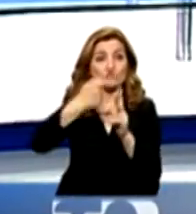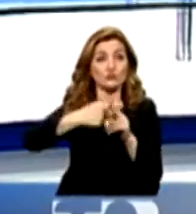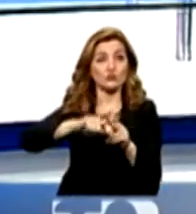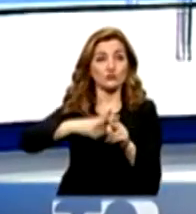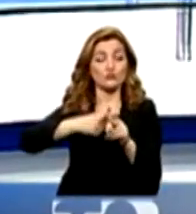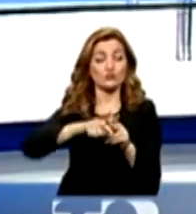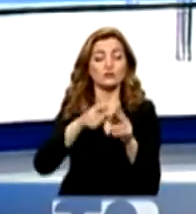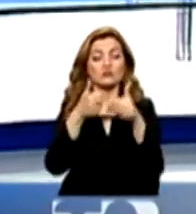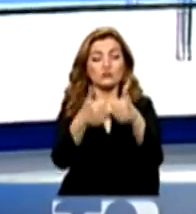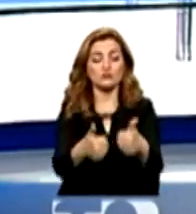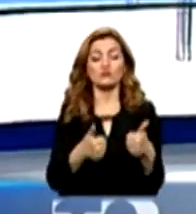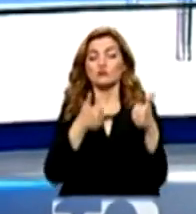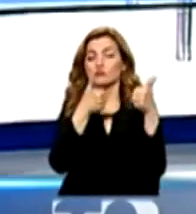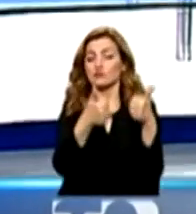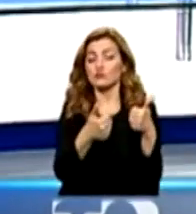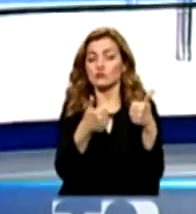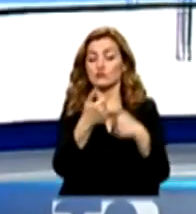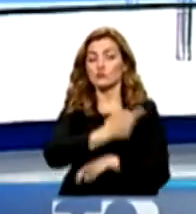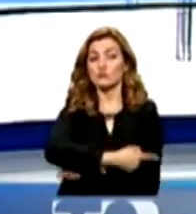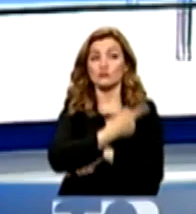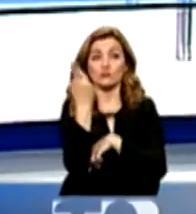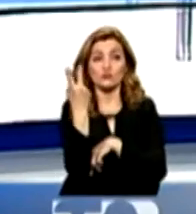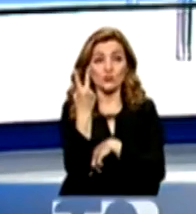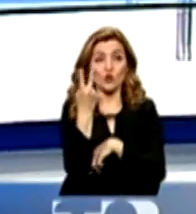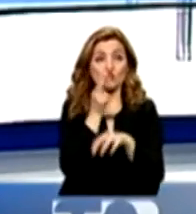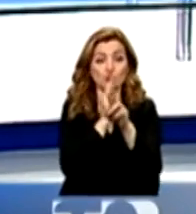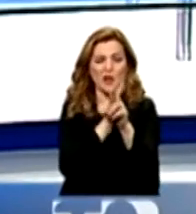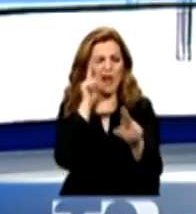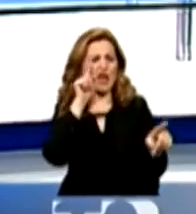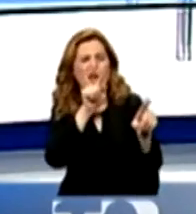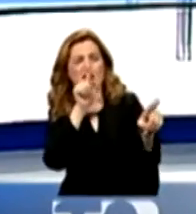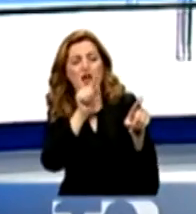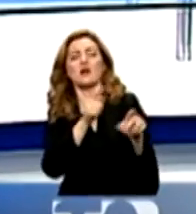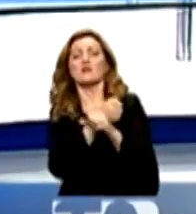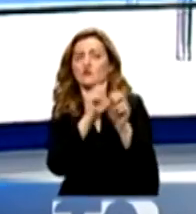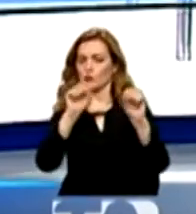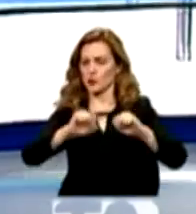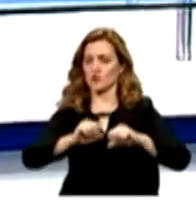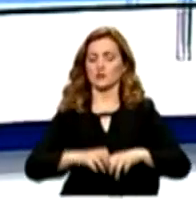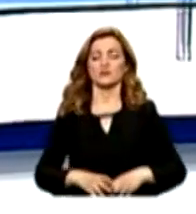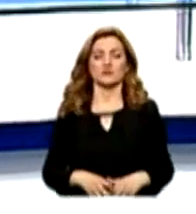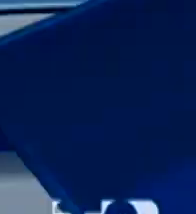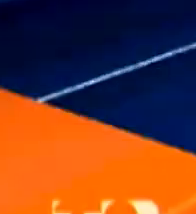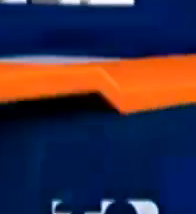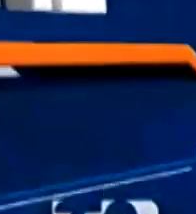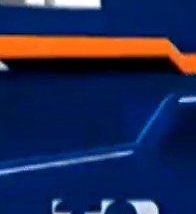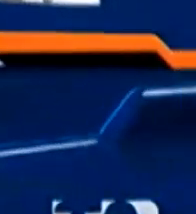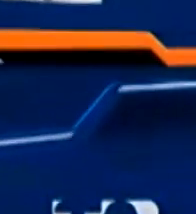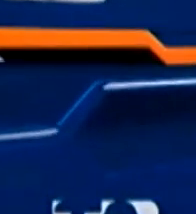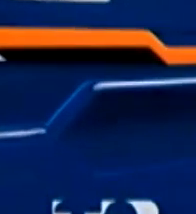Los candidatos tendrán 2 días para impugnar los resultados. Daniela Valencia informa.